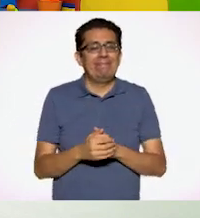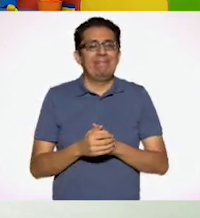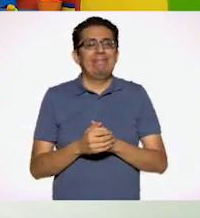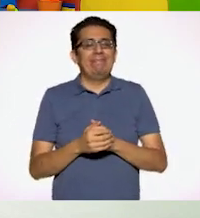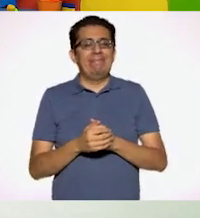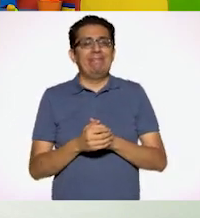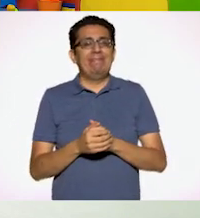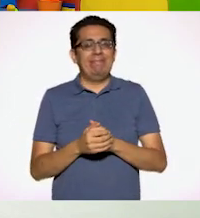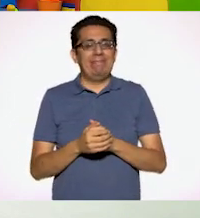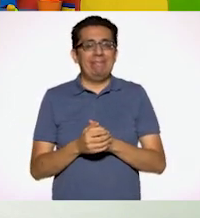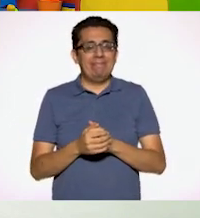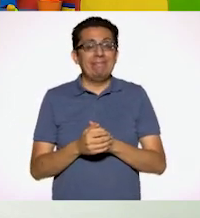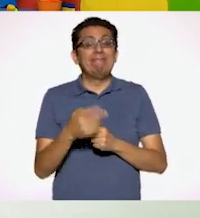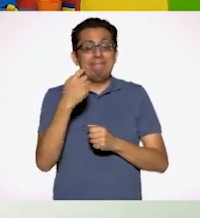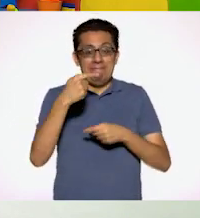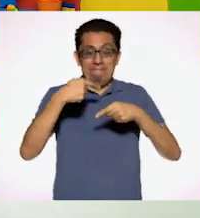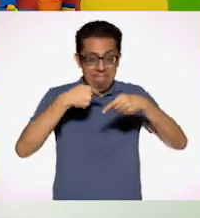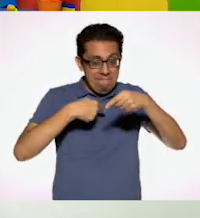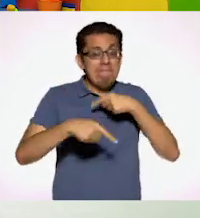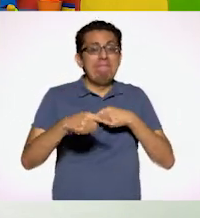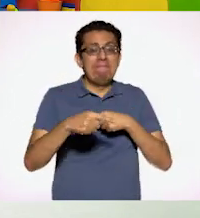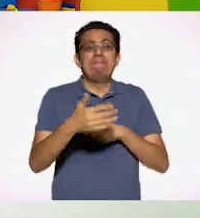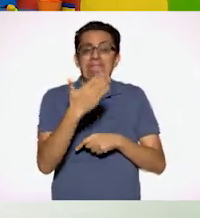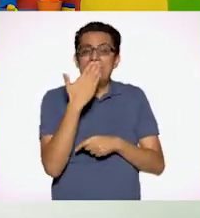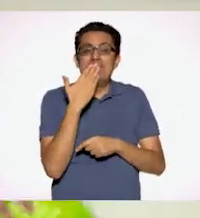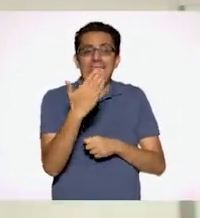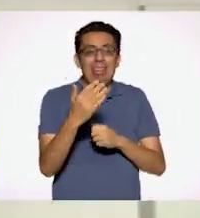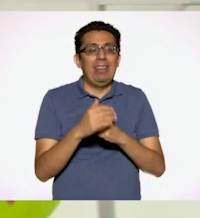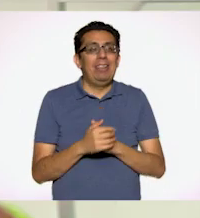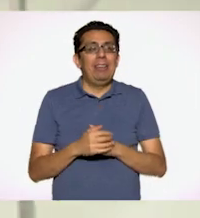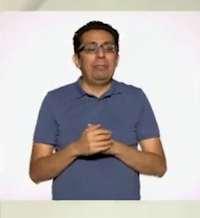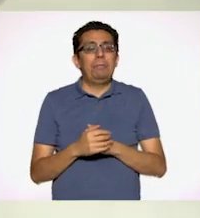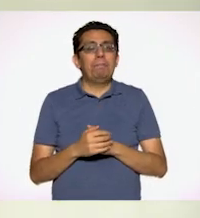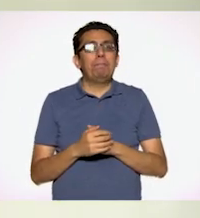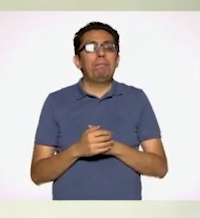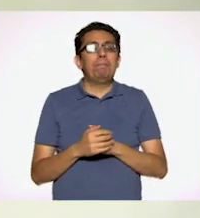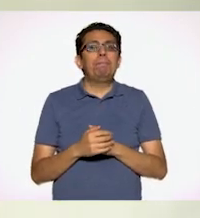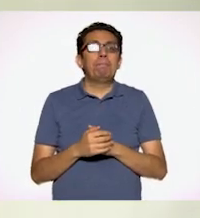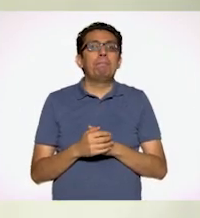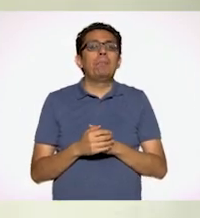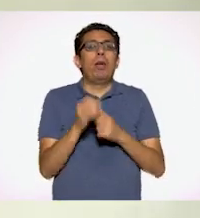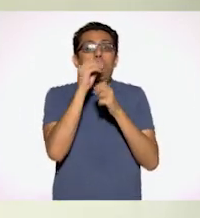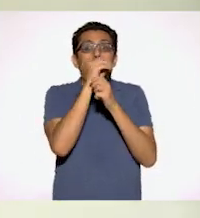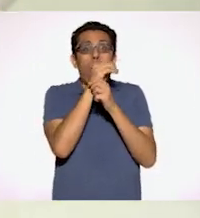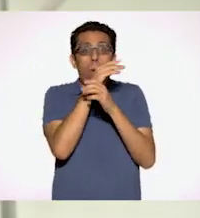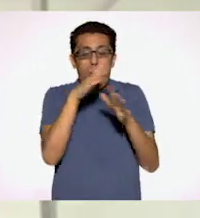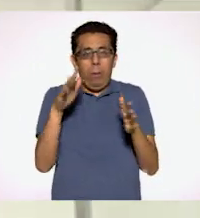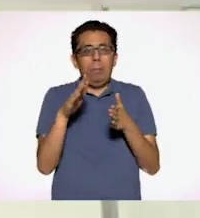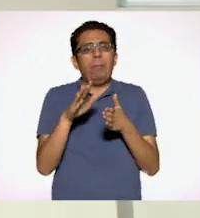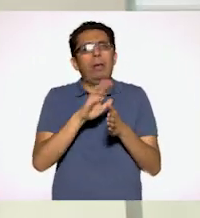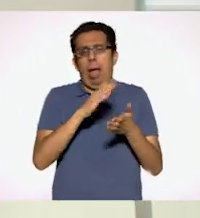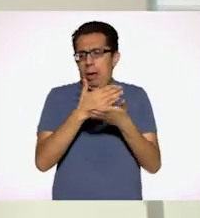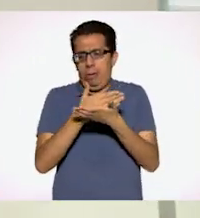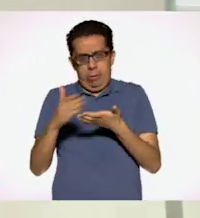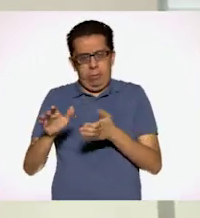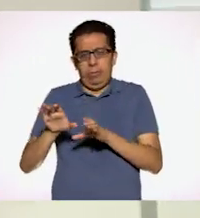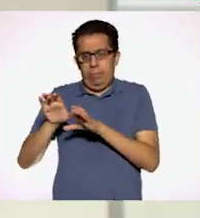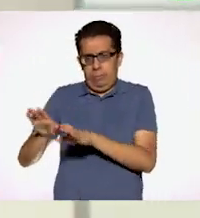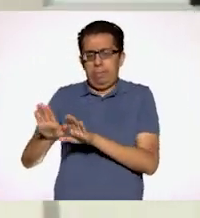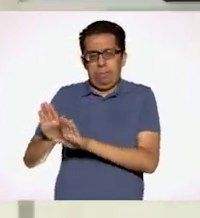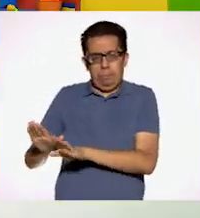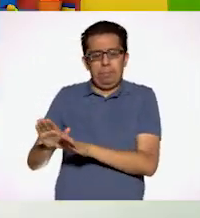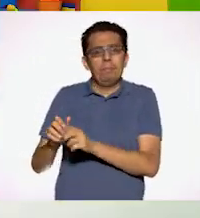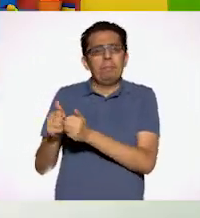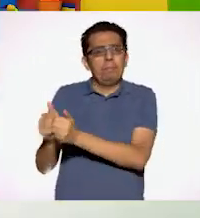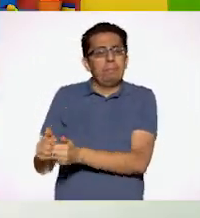Muy bien, esa fue una muy buena patada. Vamos a poner nuestro globo a un lado, ahorita los vamos a volver a ocupar. Uh-huh. Y